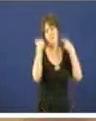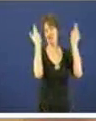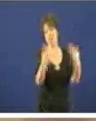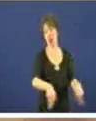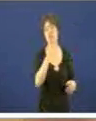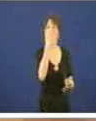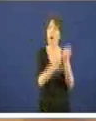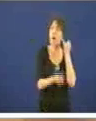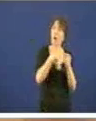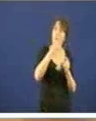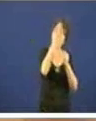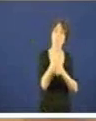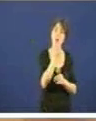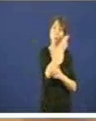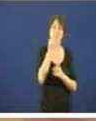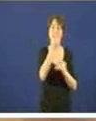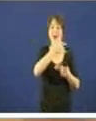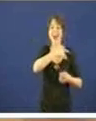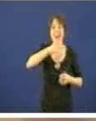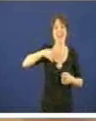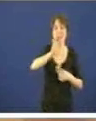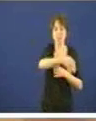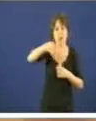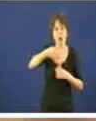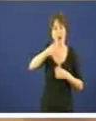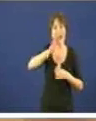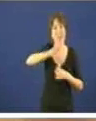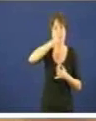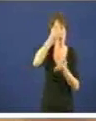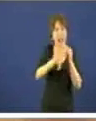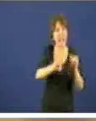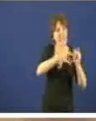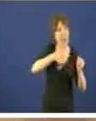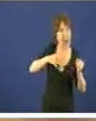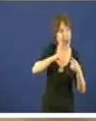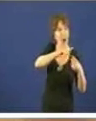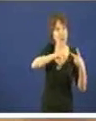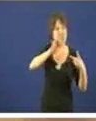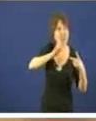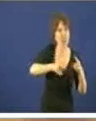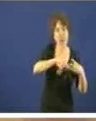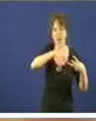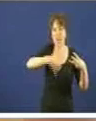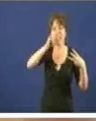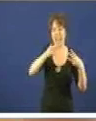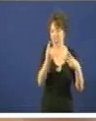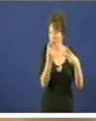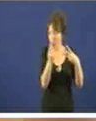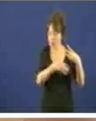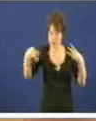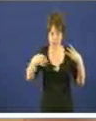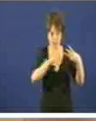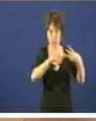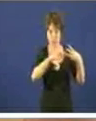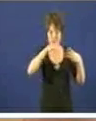caixa solvente galega e nin caixa, nin solvencia, nin galeguidade, hoxe, que poderíamos dicir? Que poderíamos dicir cando se